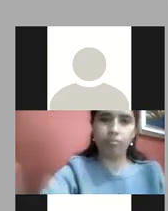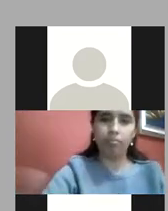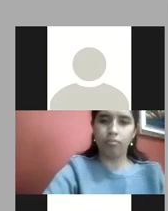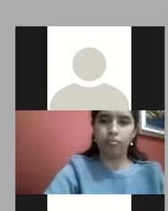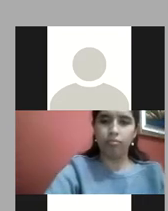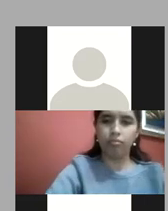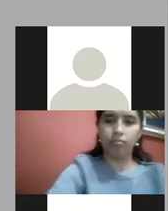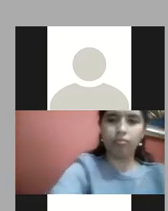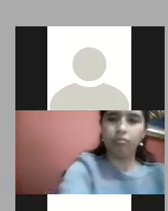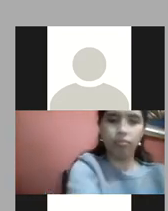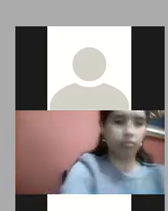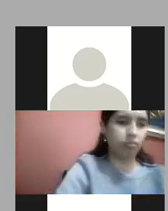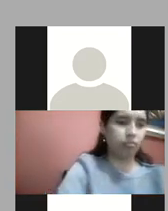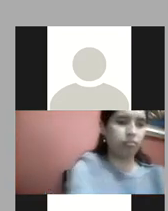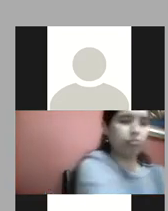tres.